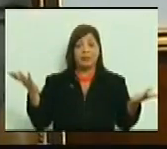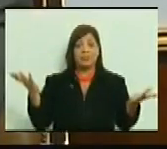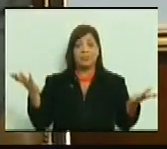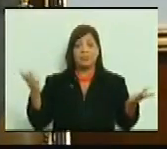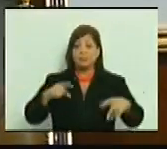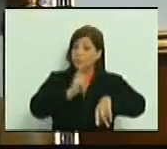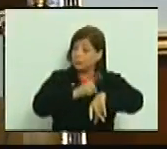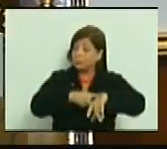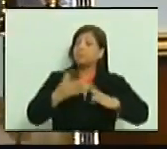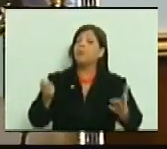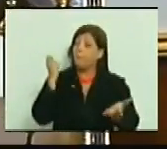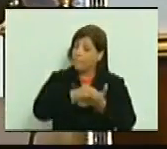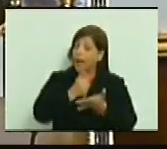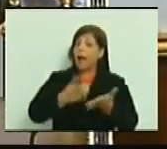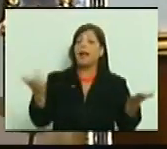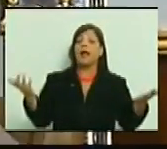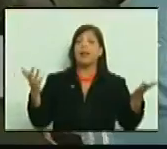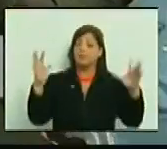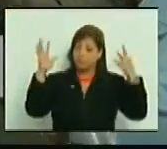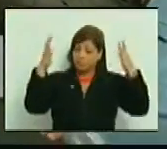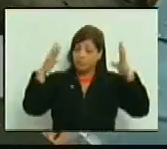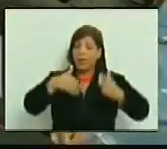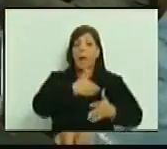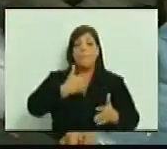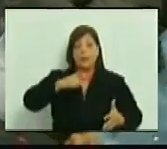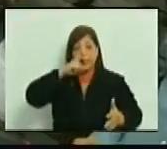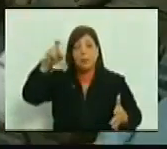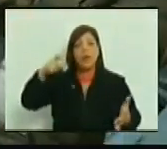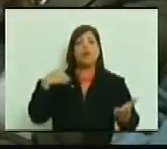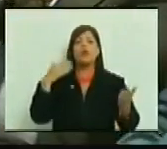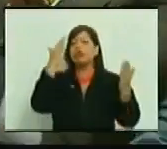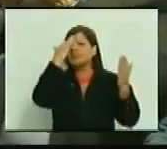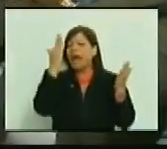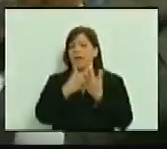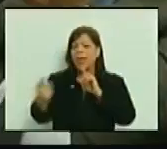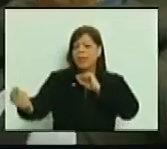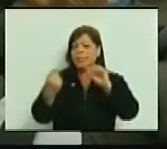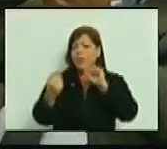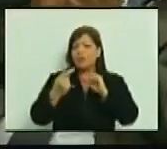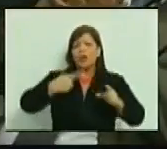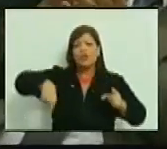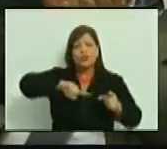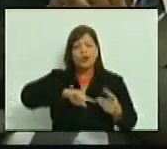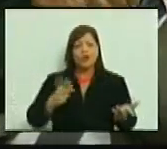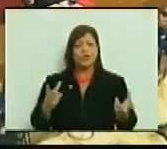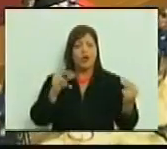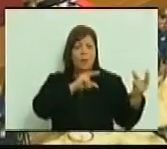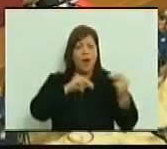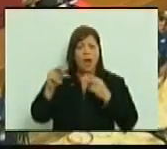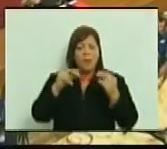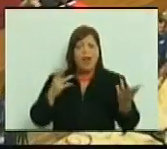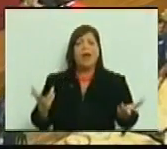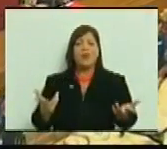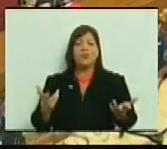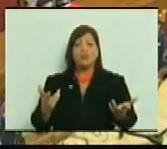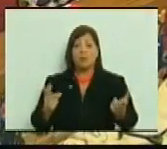Todos esos elementos, el presidente Maduro los ha vivido, los ha discutido con nosotros. Y